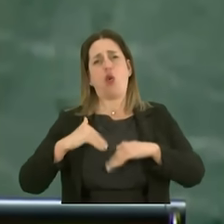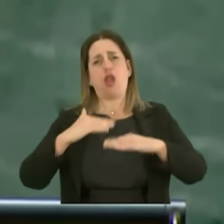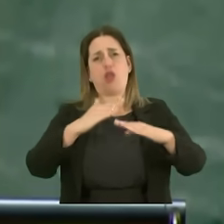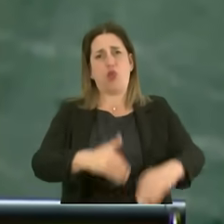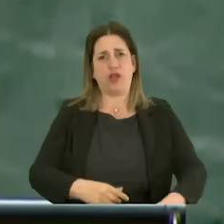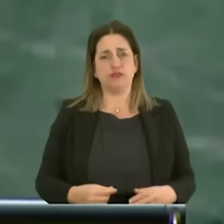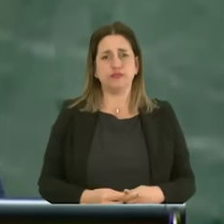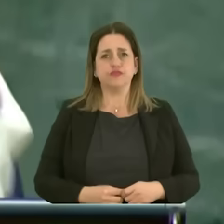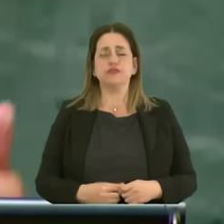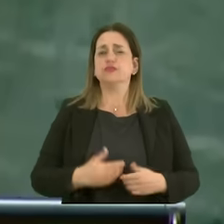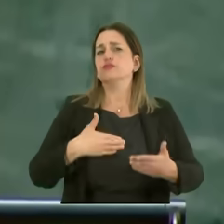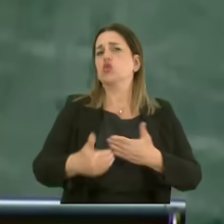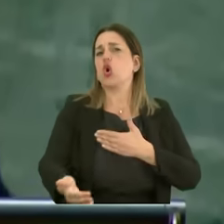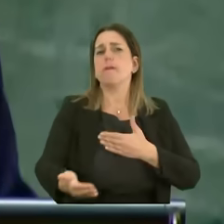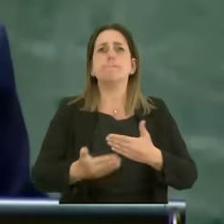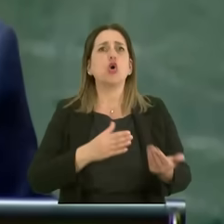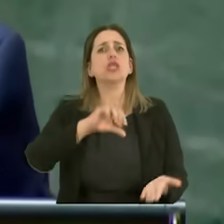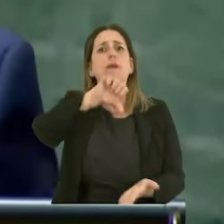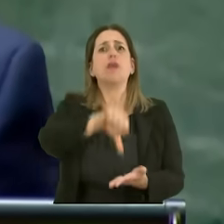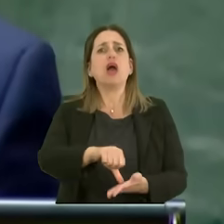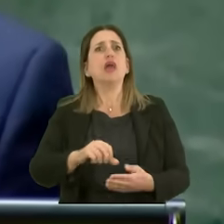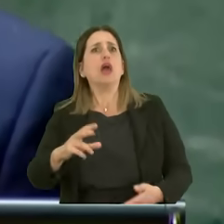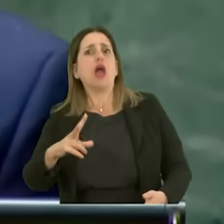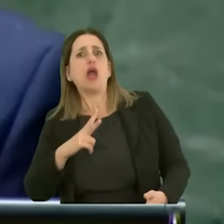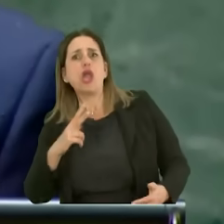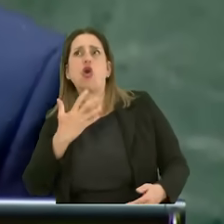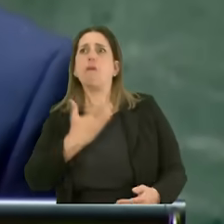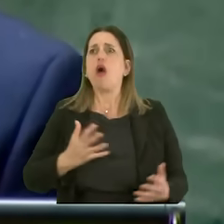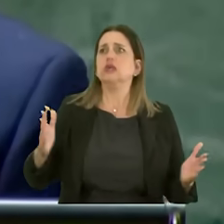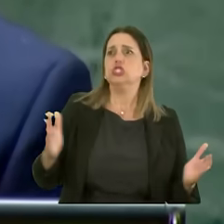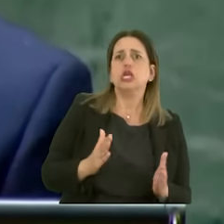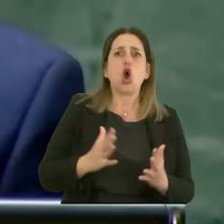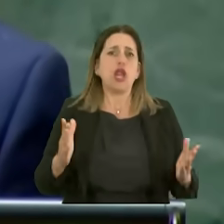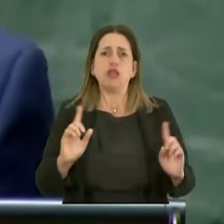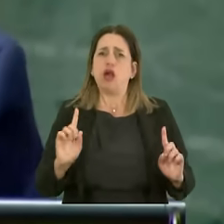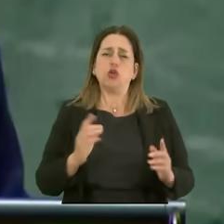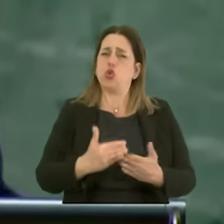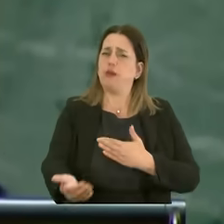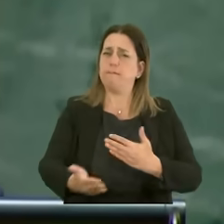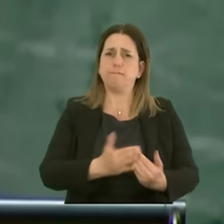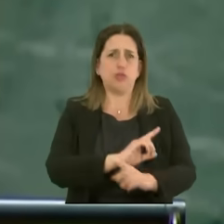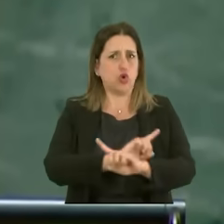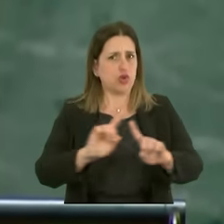igual sin importar el tamaño del país y sin importar el poderío